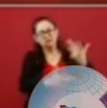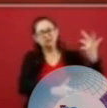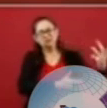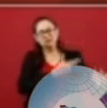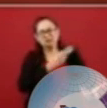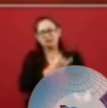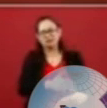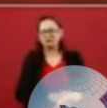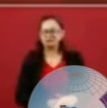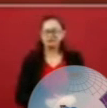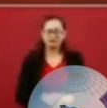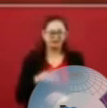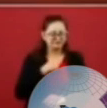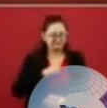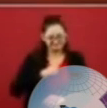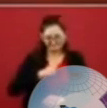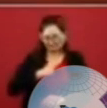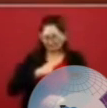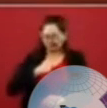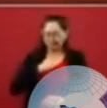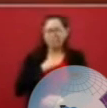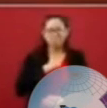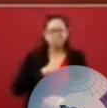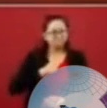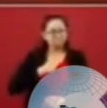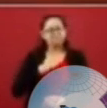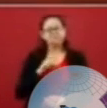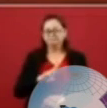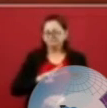pues nuestro pésame